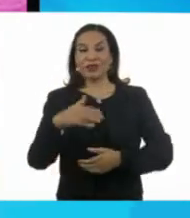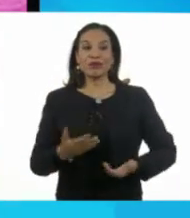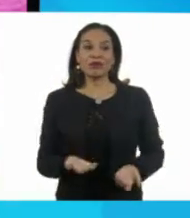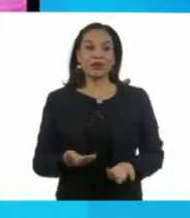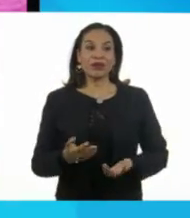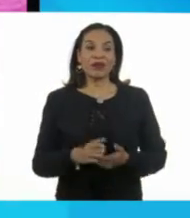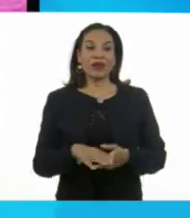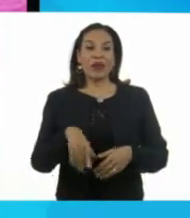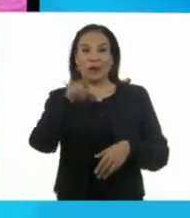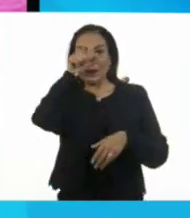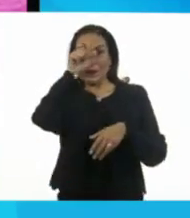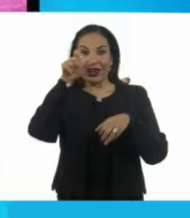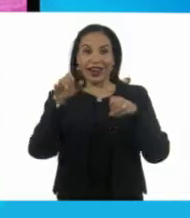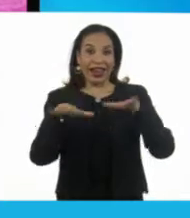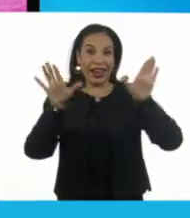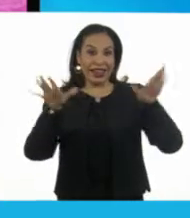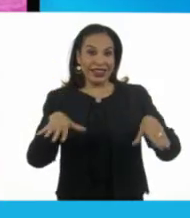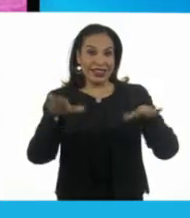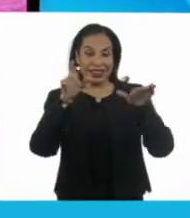y un águila real,